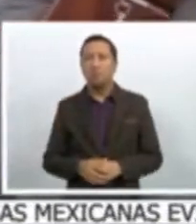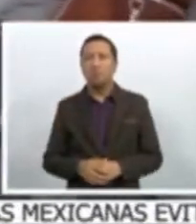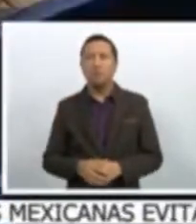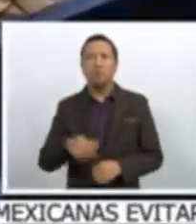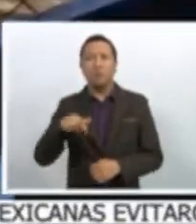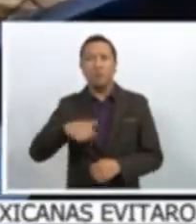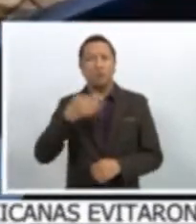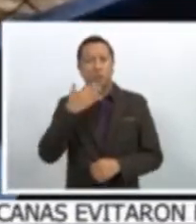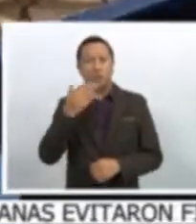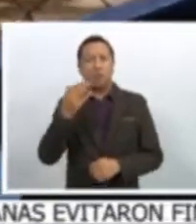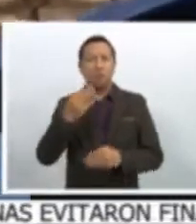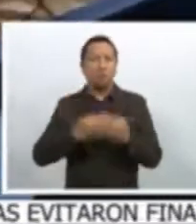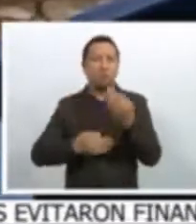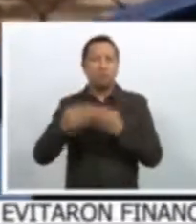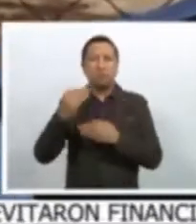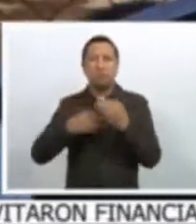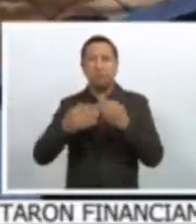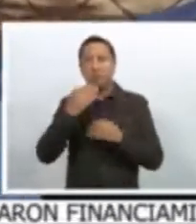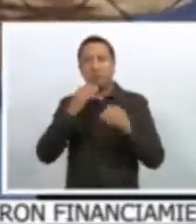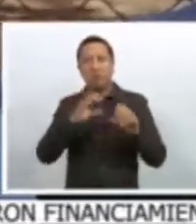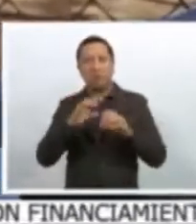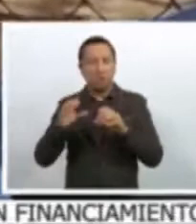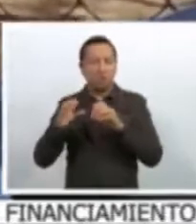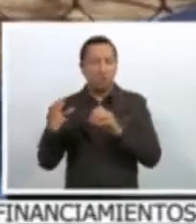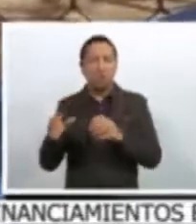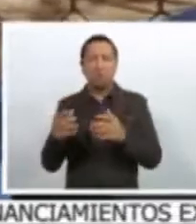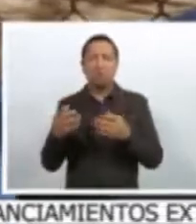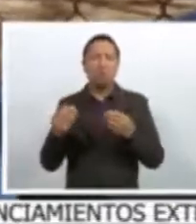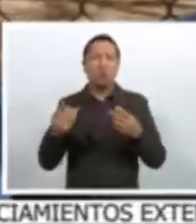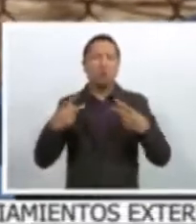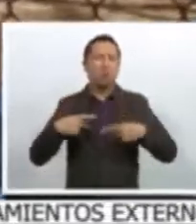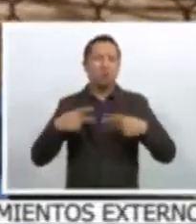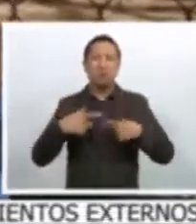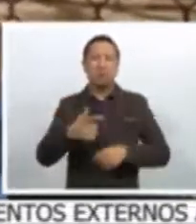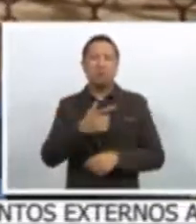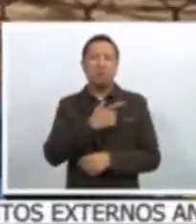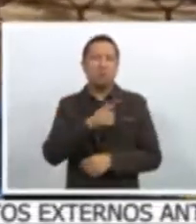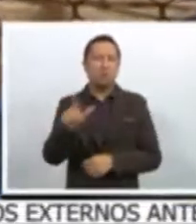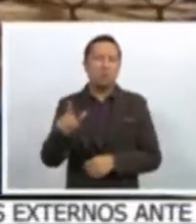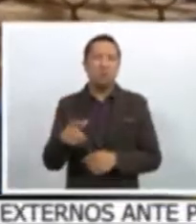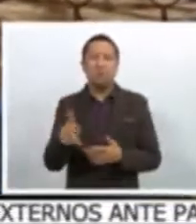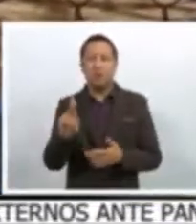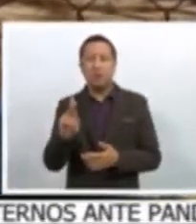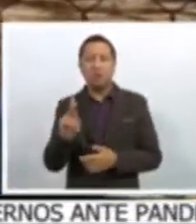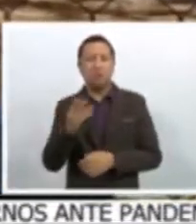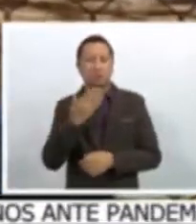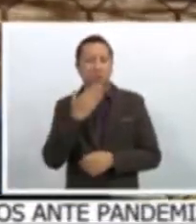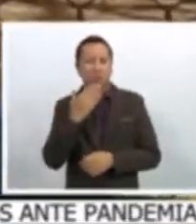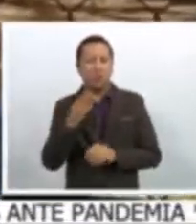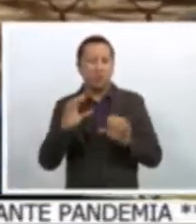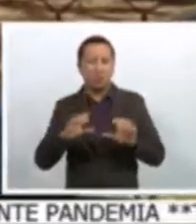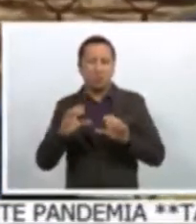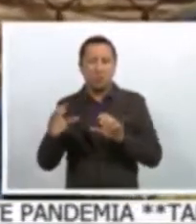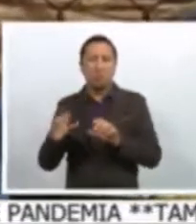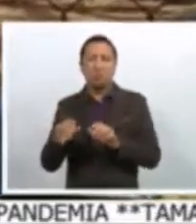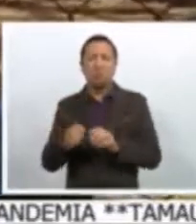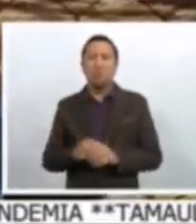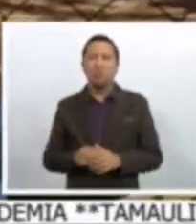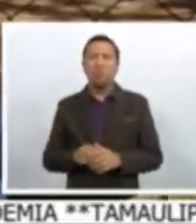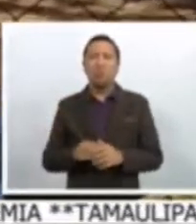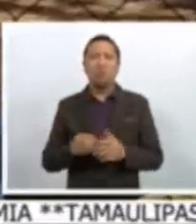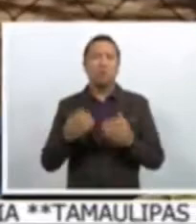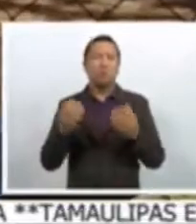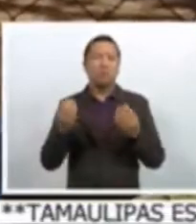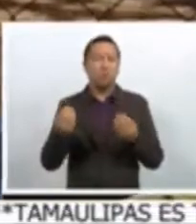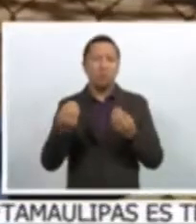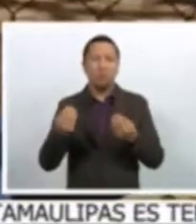cuidan. Lo que pasa es que muchos no lo entendemos, así que... Y sí, nos cuidan mucho. Imagínate cuánto yo hubiera muerto